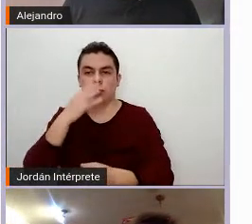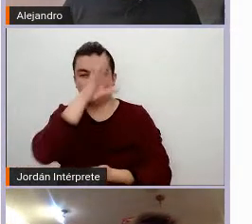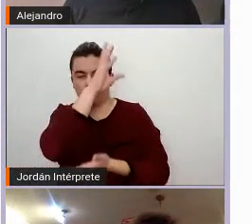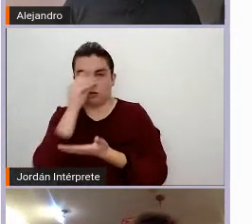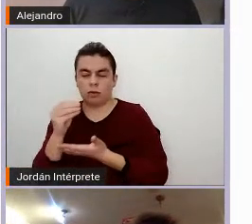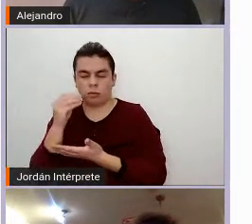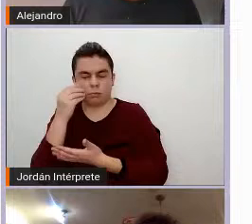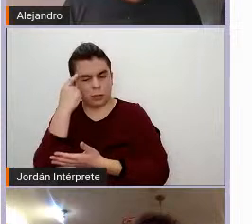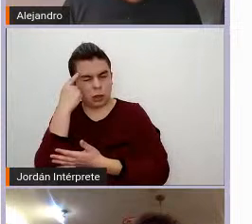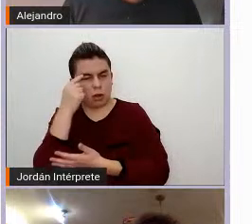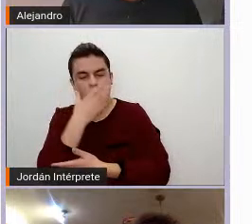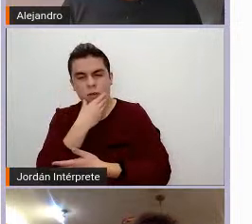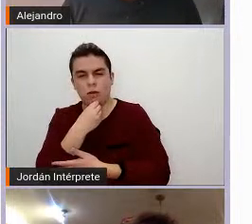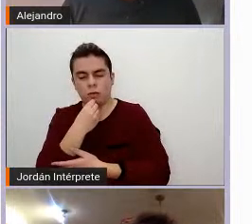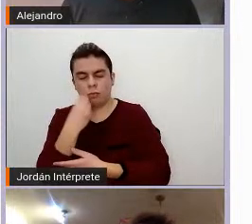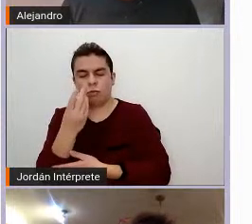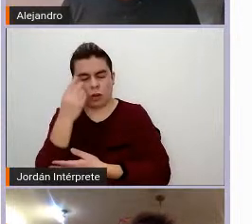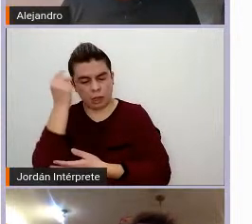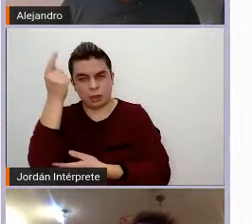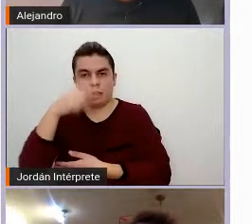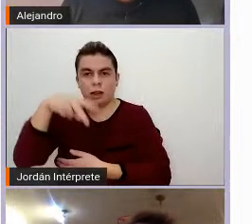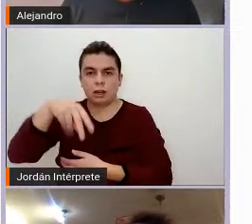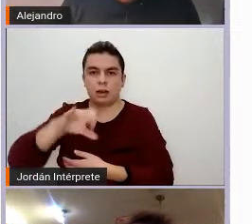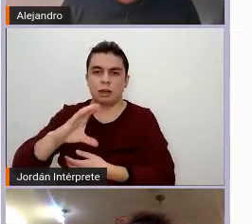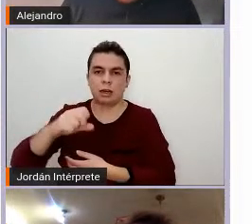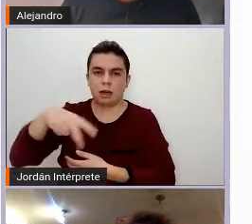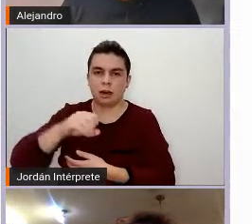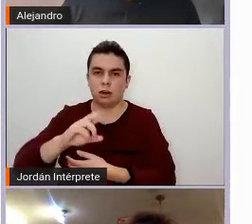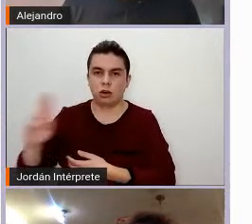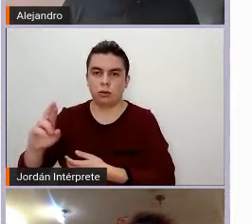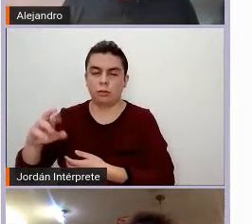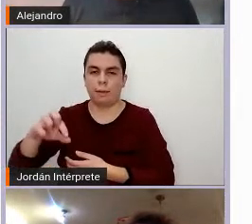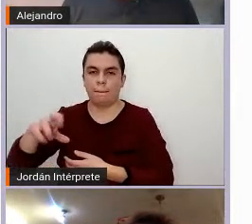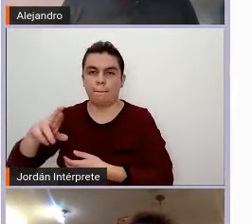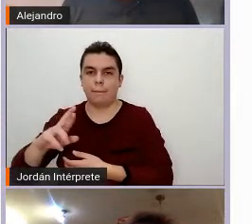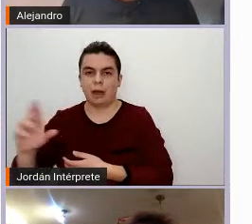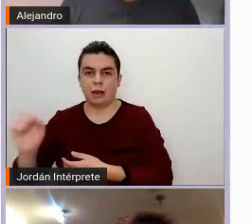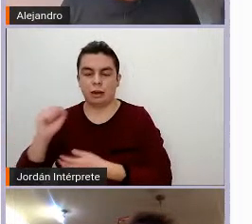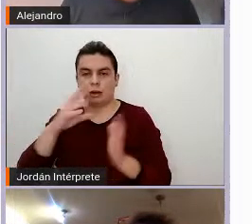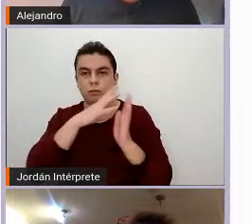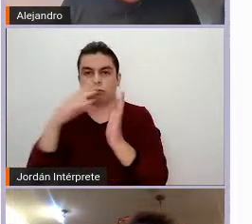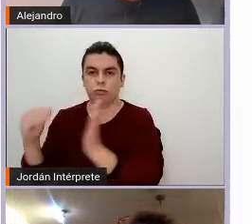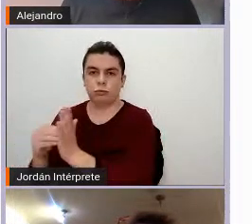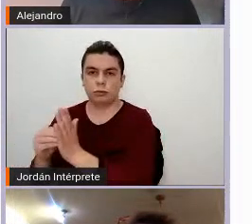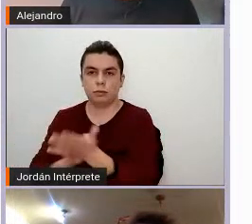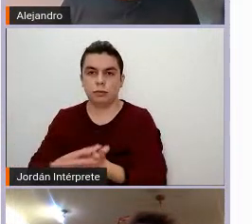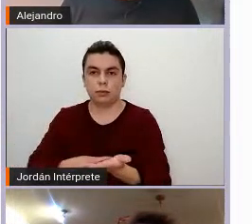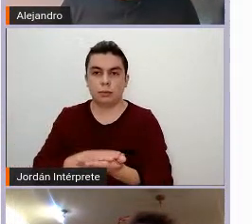A fines del siglo XIX, encontramos al sorprendente músico y artista visual lituano